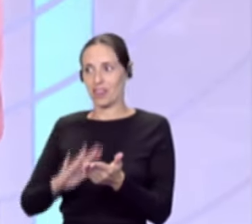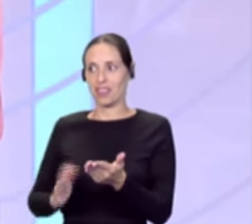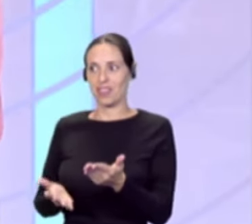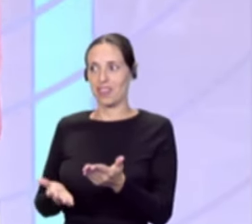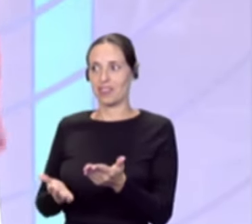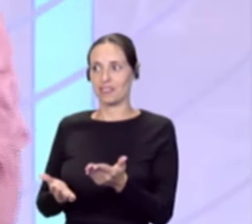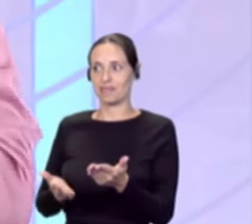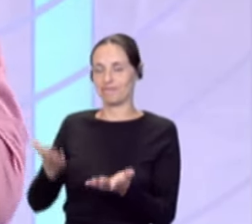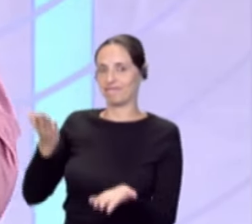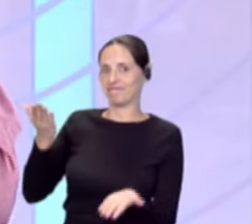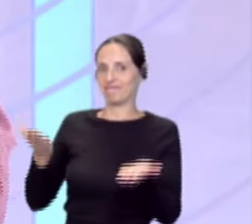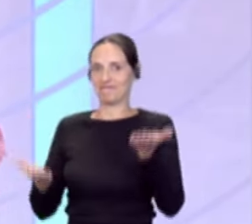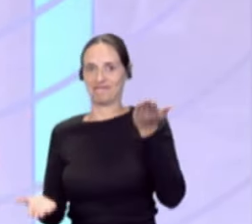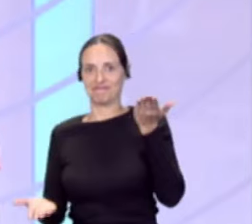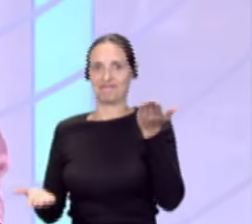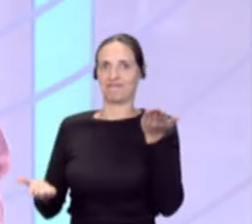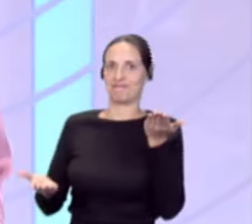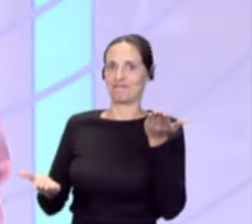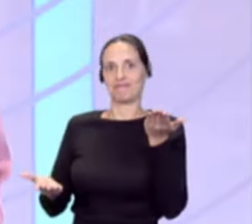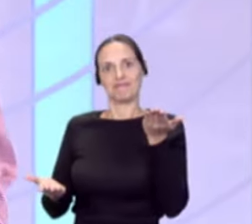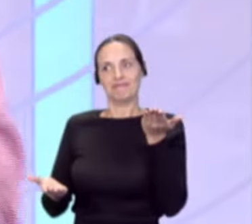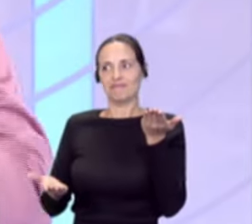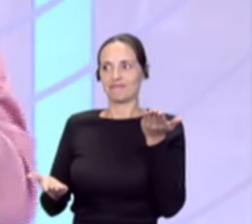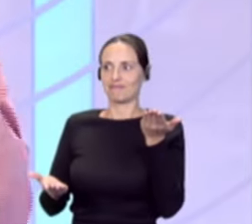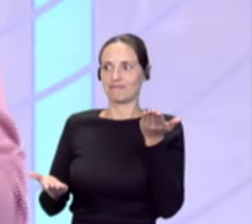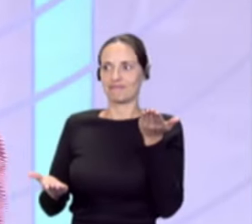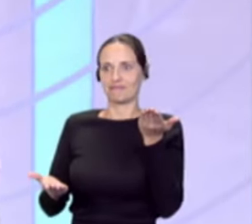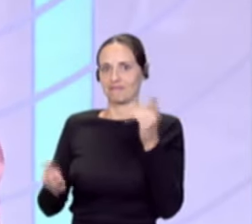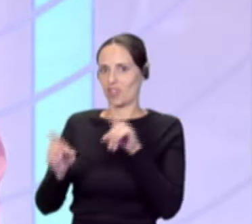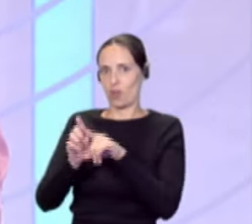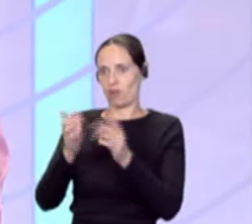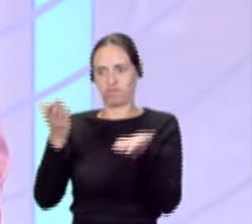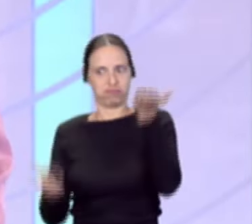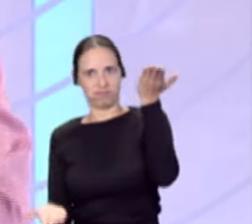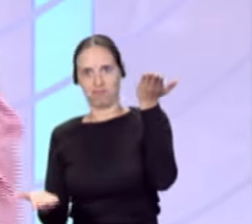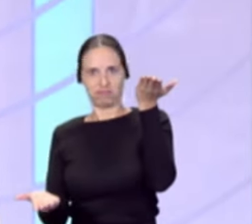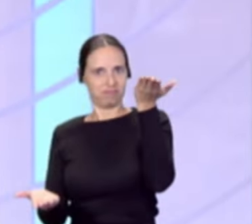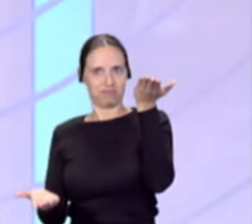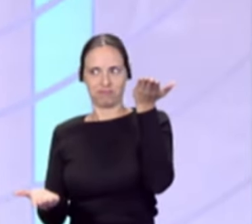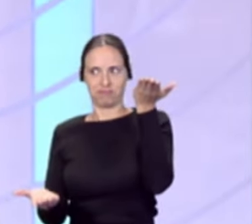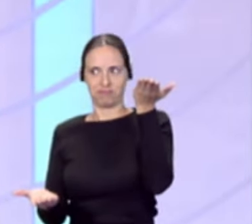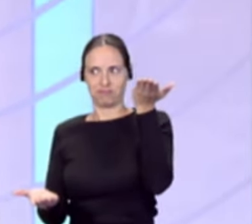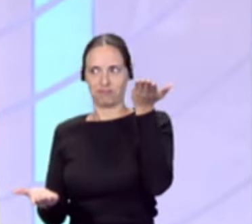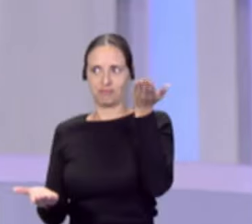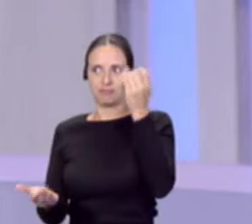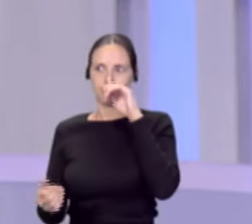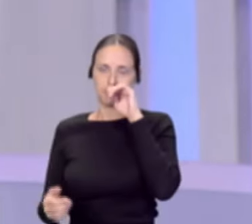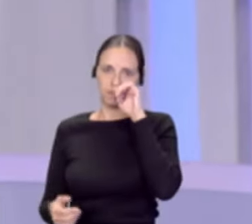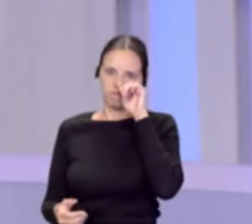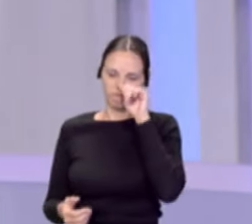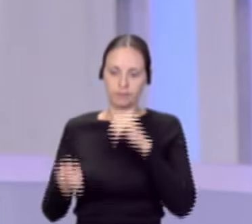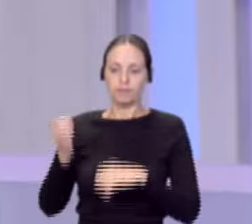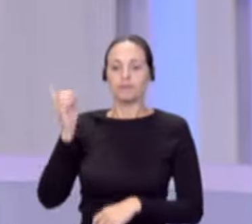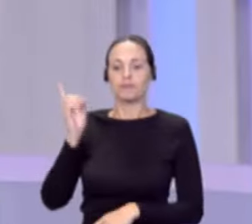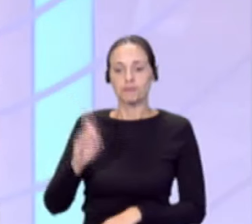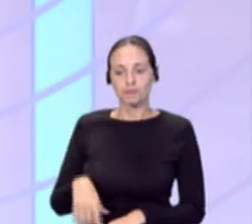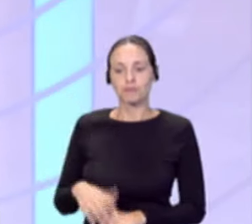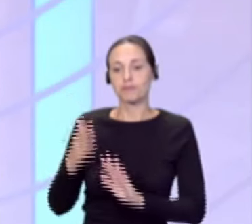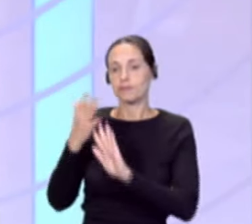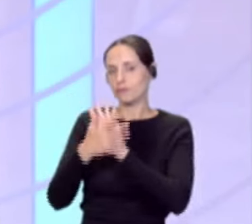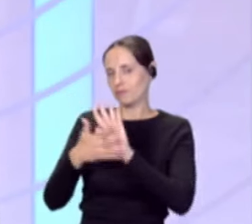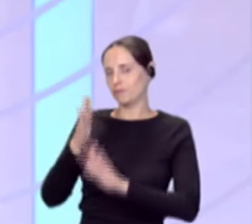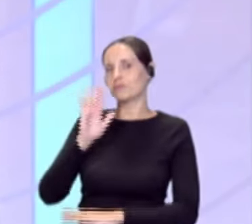hay como una balanza ahí de una desproporción, ¿no? Se echa de menos en el aspecto lo que estábamos